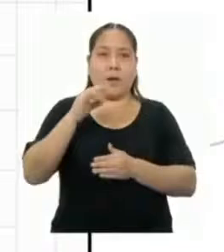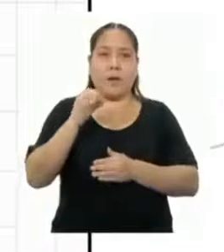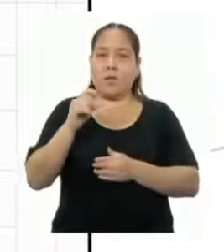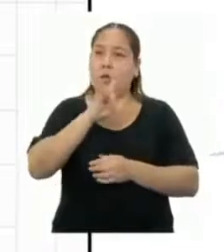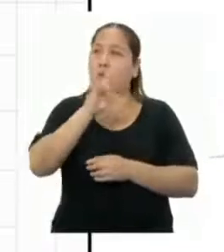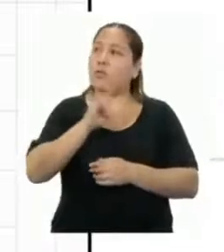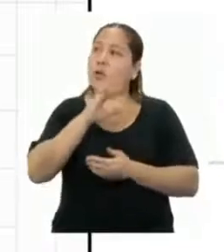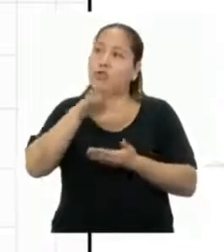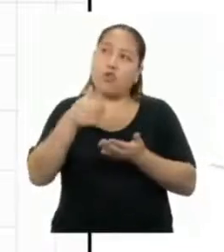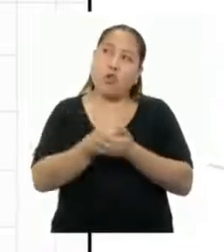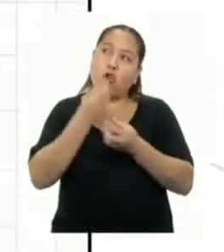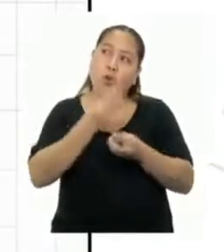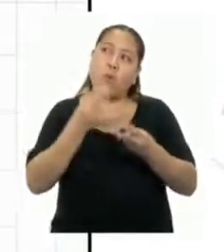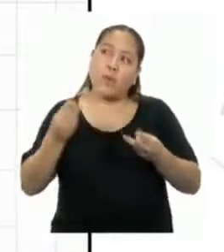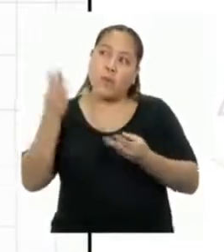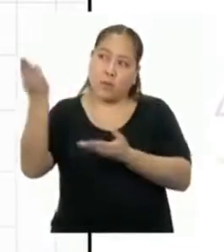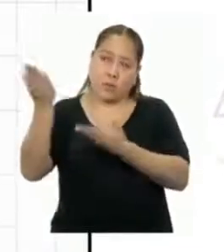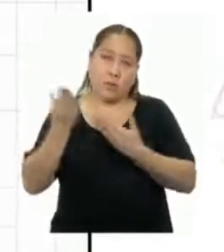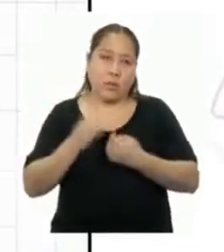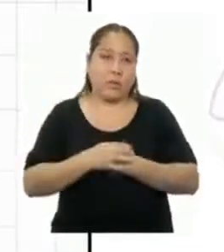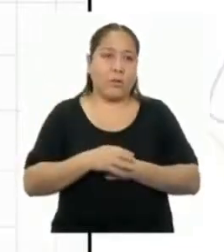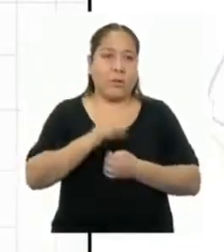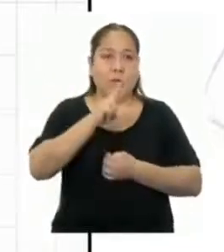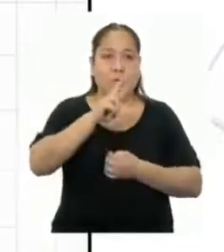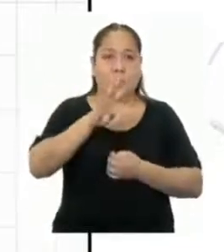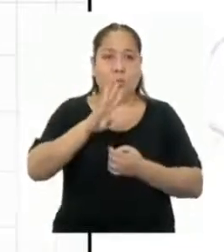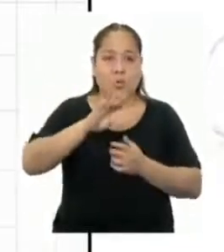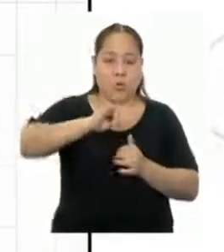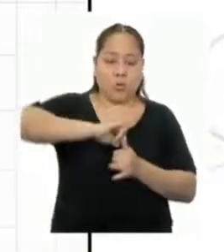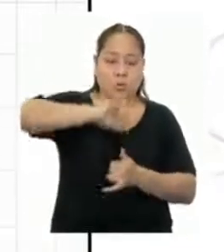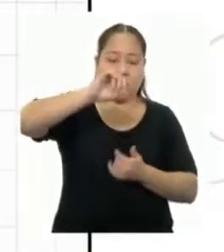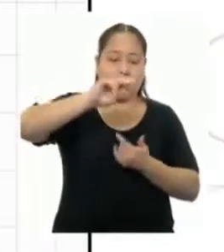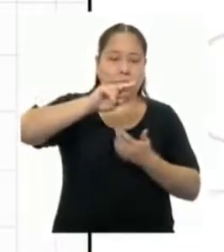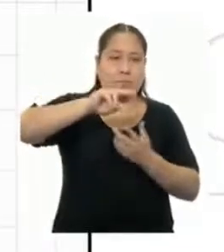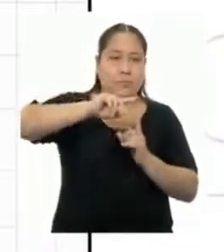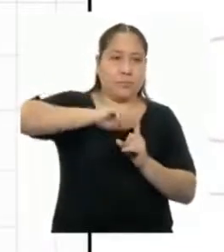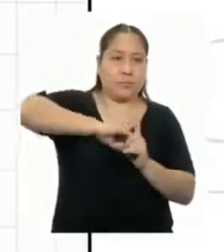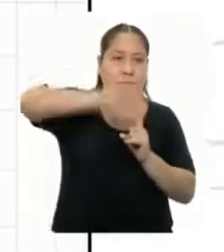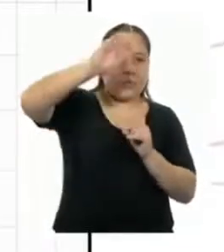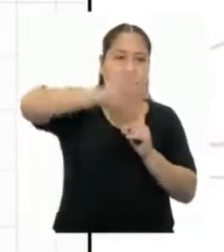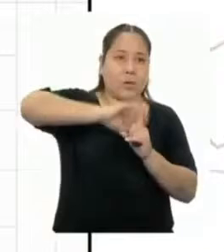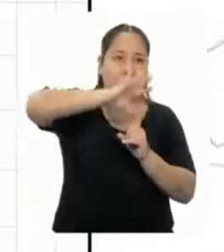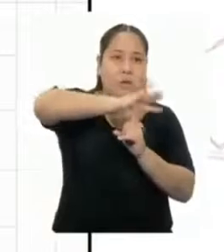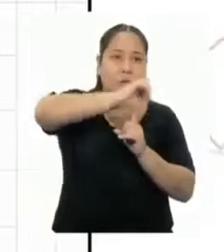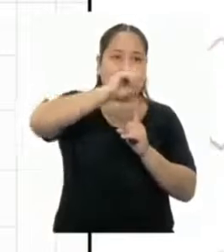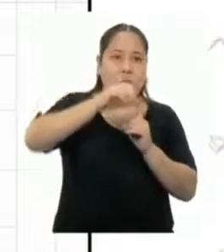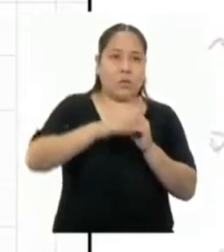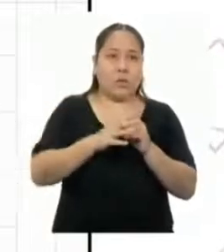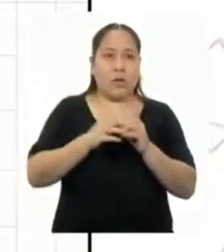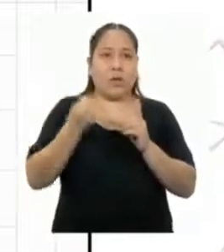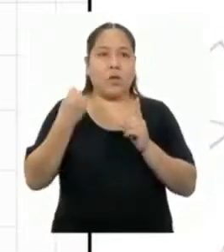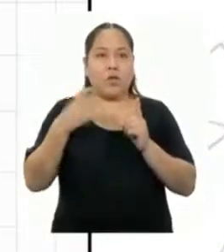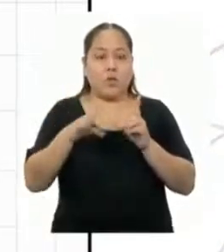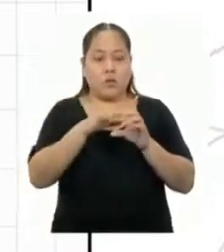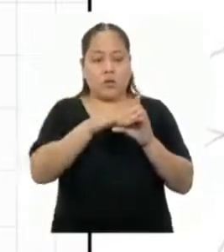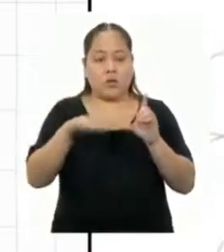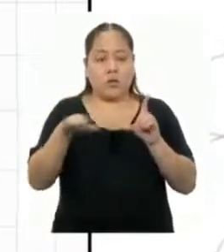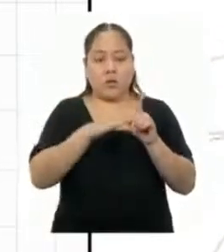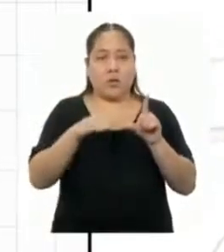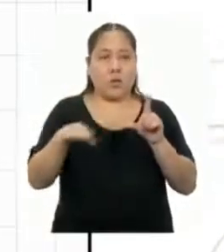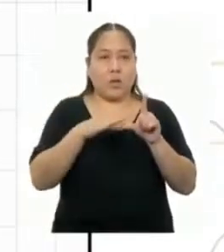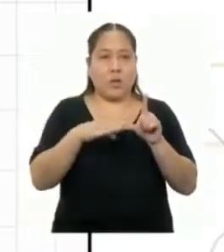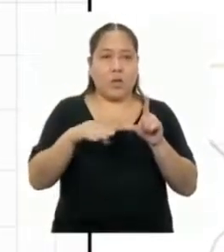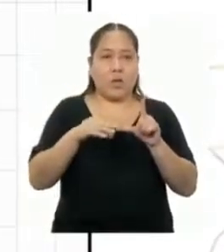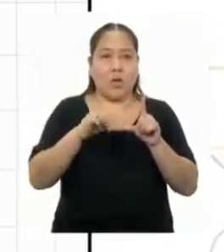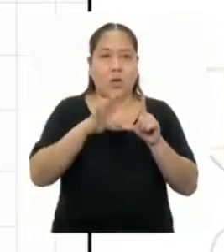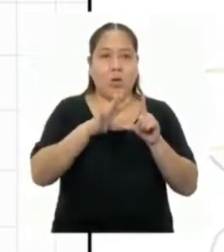para mí. O sea, 24 listones de 50 centímetros que utilizaré para las aristas básicas y 12 listones de 40 centímetros